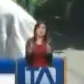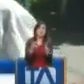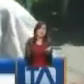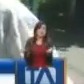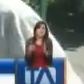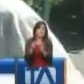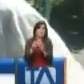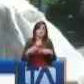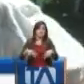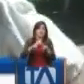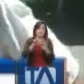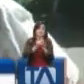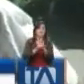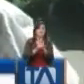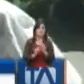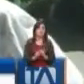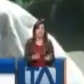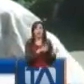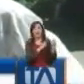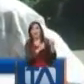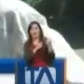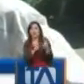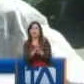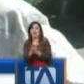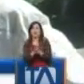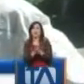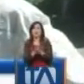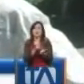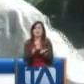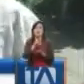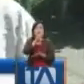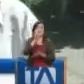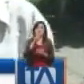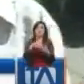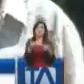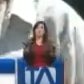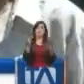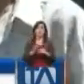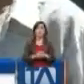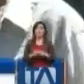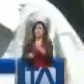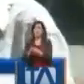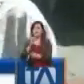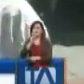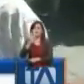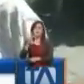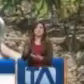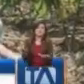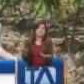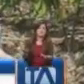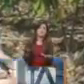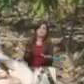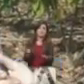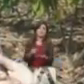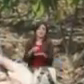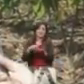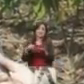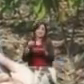para cogerse un quintal de cacao hay que gastar mucho. Más ¿cuánto? O menos $30. Si lo vende a 65, ¿qué le queda?